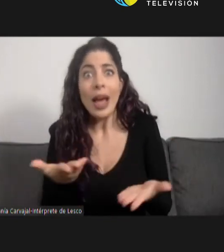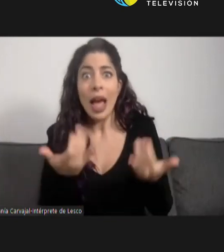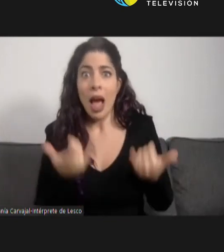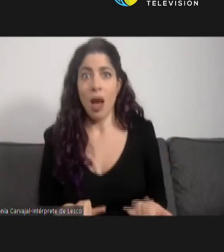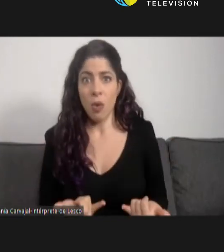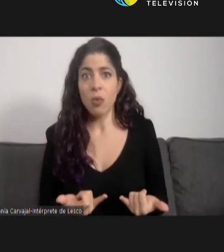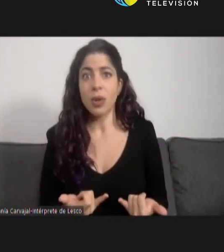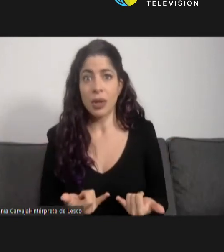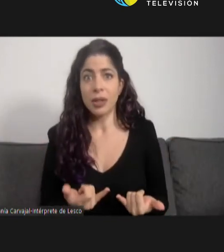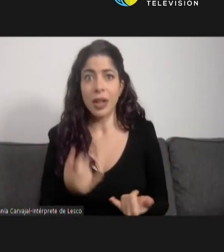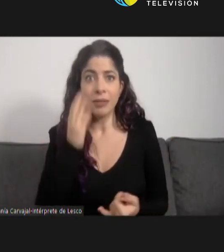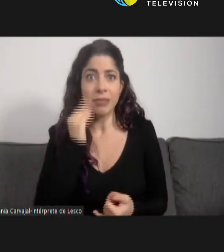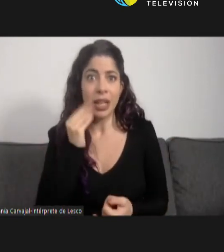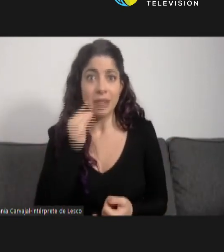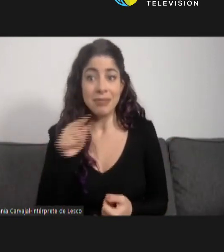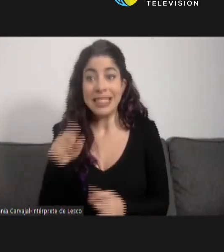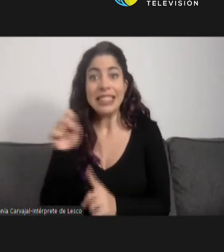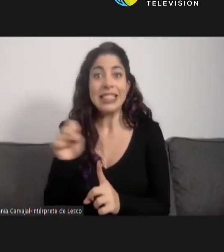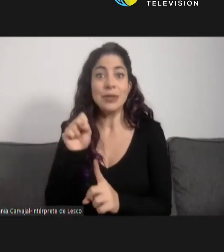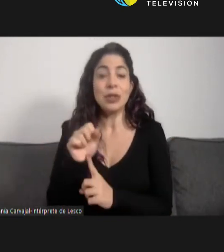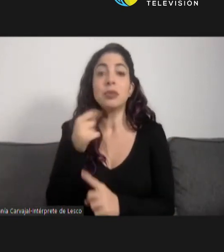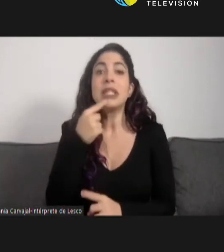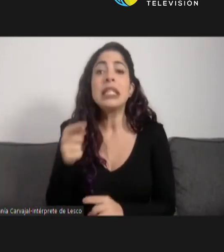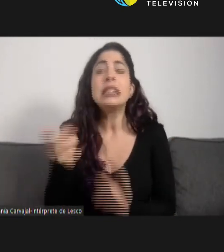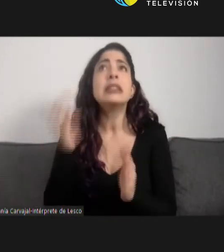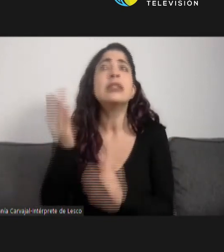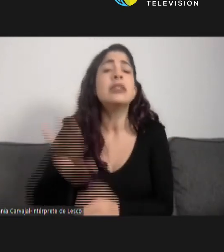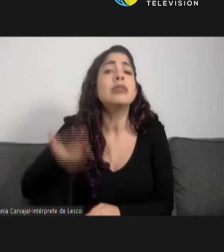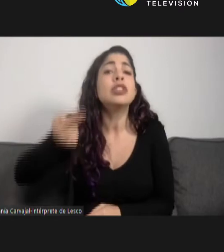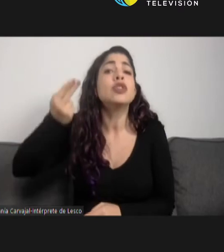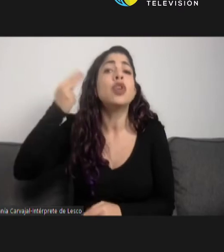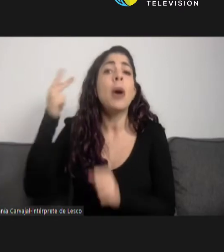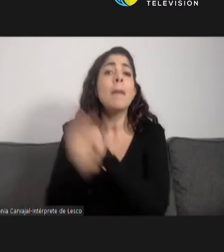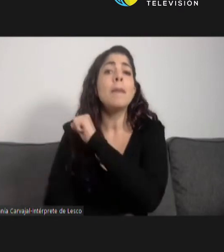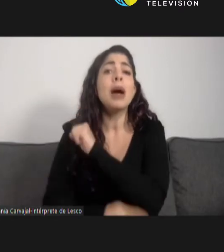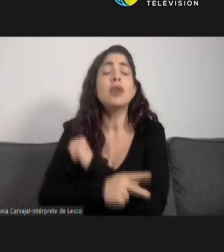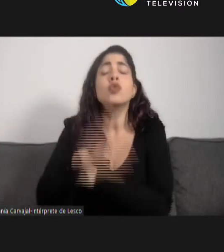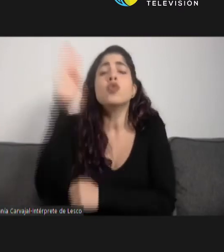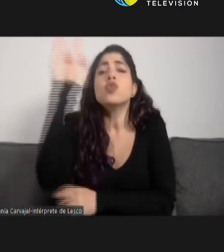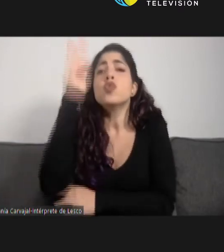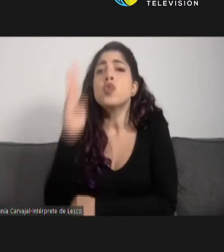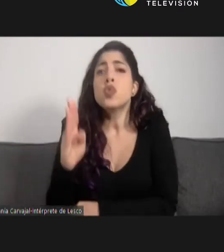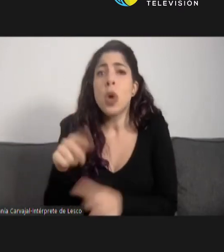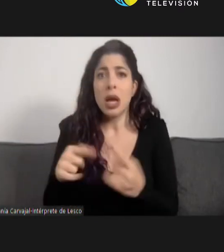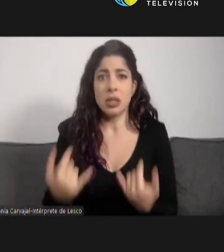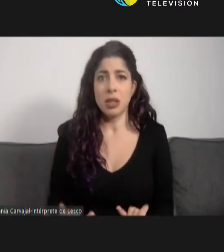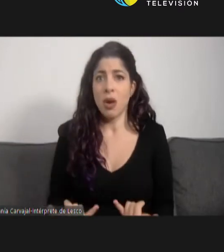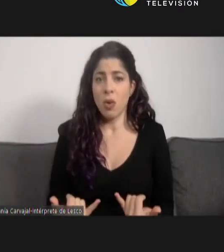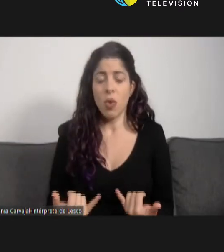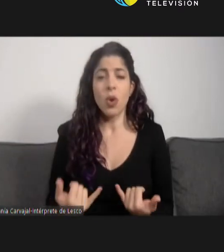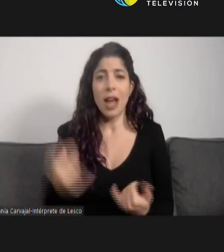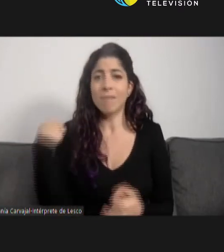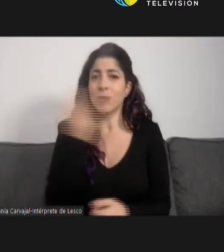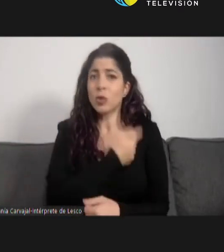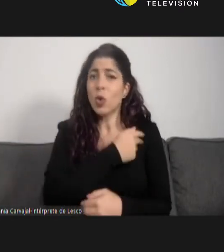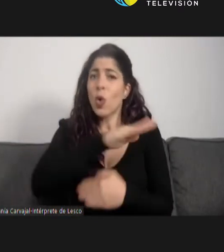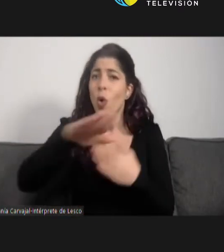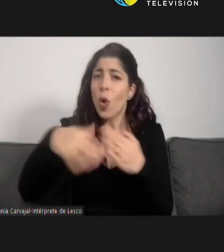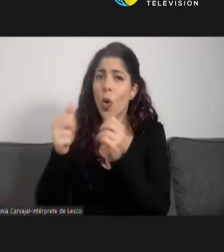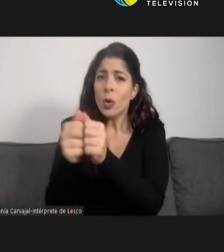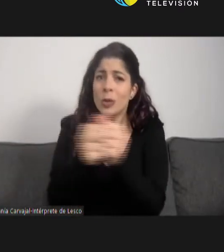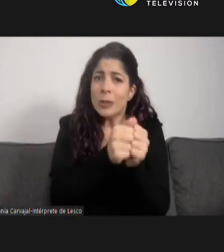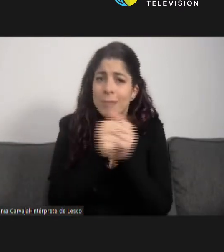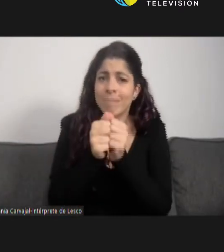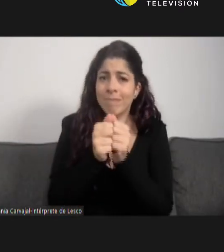Esto es una situación, como indicaba, sin precedentes en nuestro país. Necesitamos todos unirnos para lograr sacar a Costa Rica